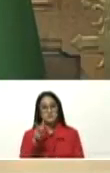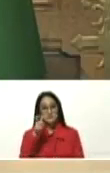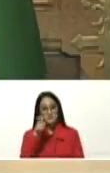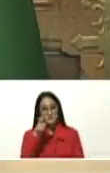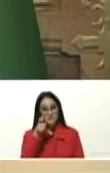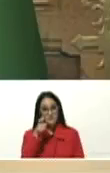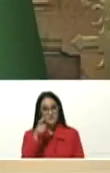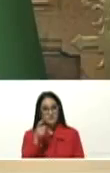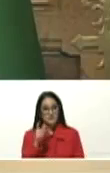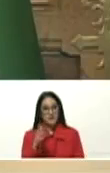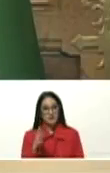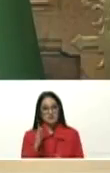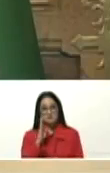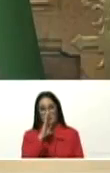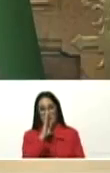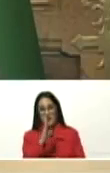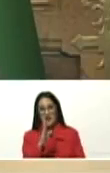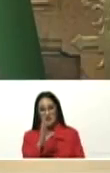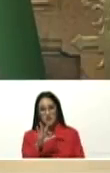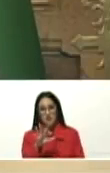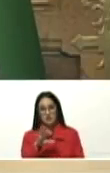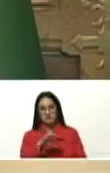contrainteligencia, en el combate directo.